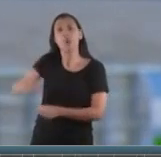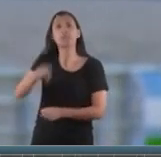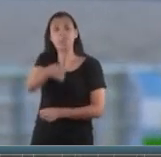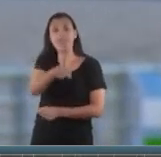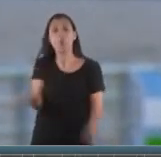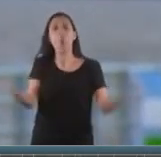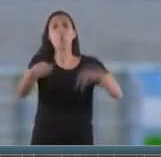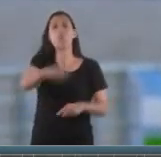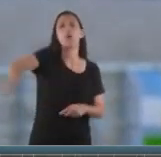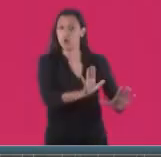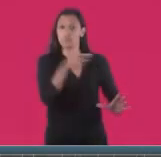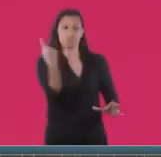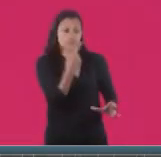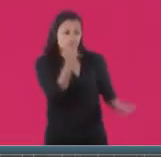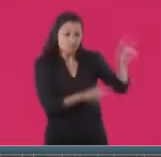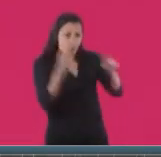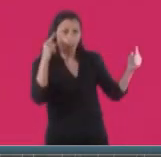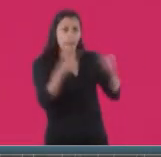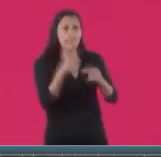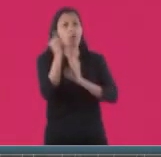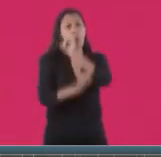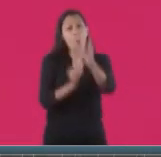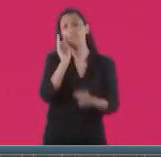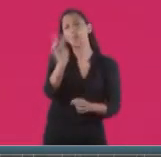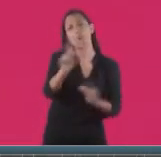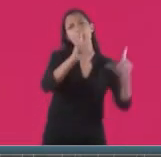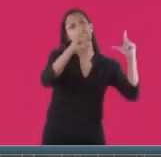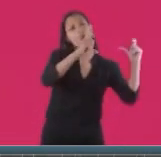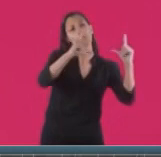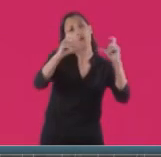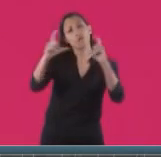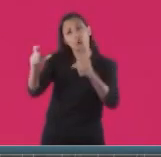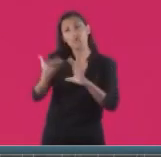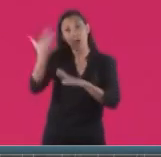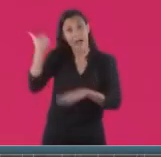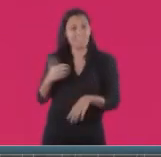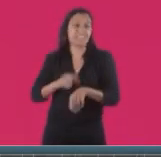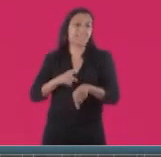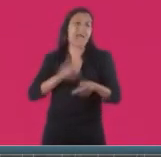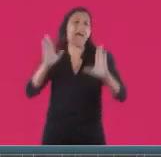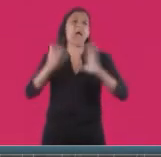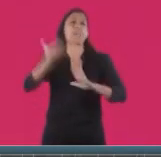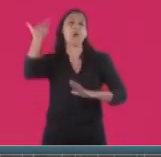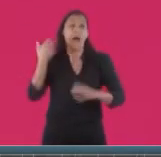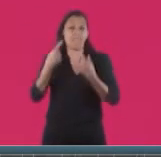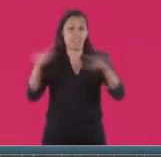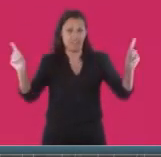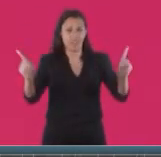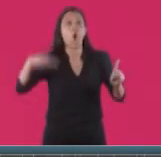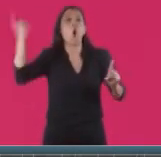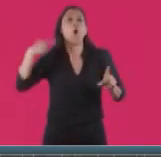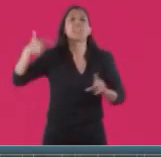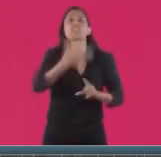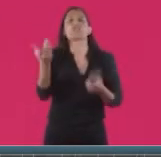entonces está actuando siempre de buena fe y está actuando para el conjunto y no para una parte, si él hubiese